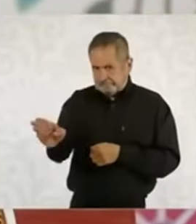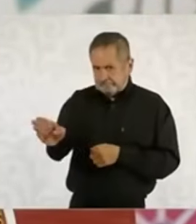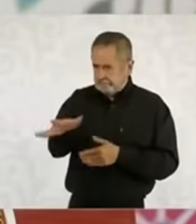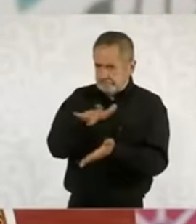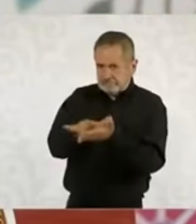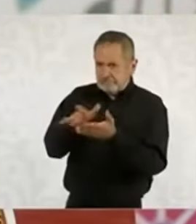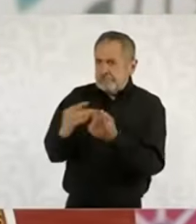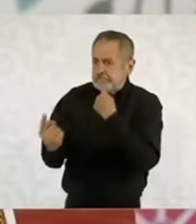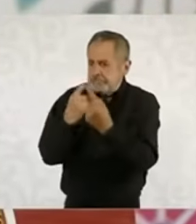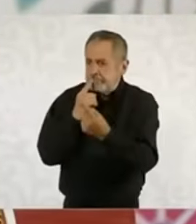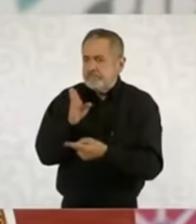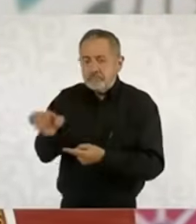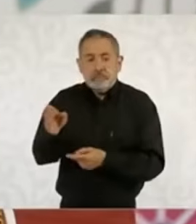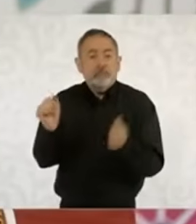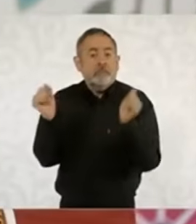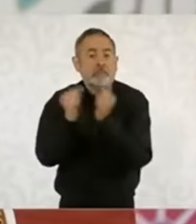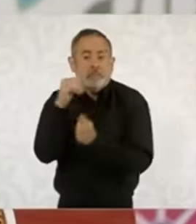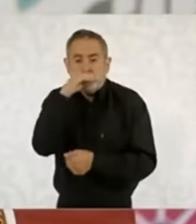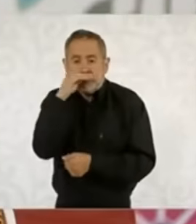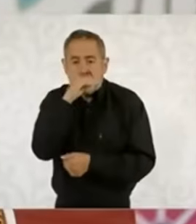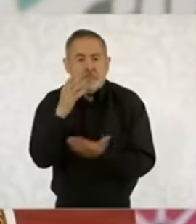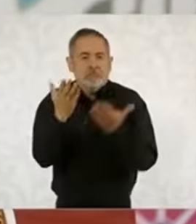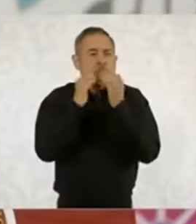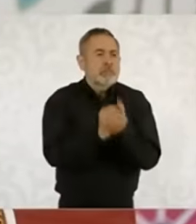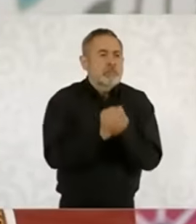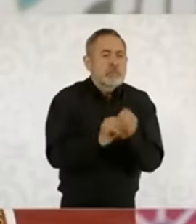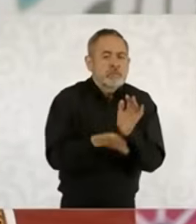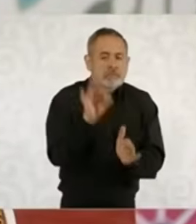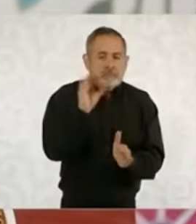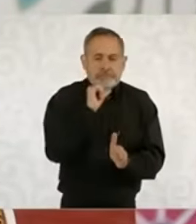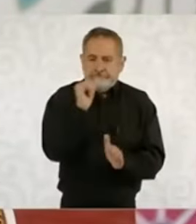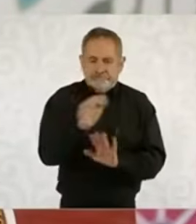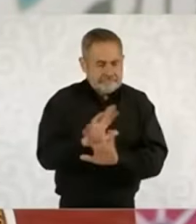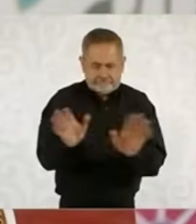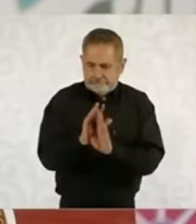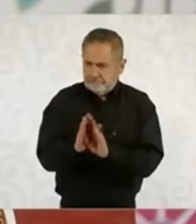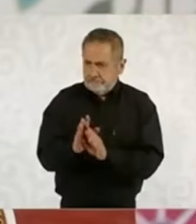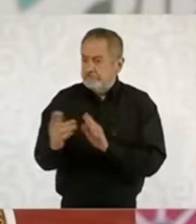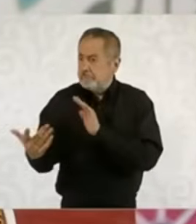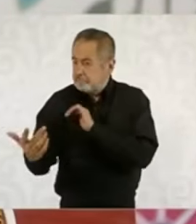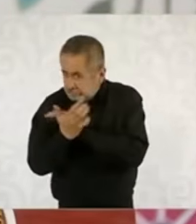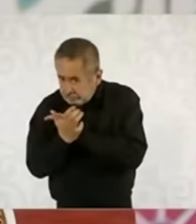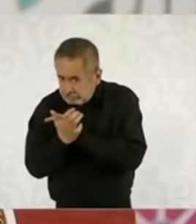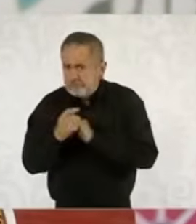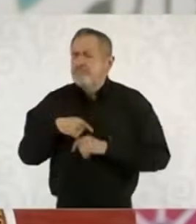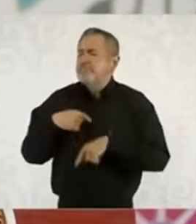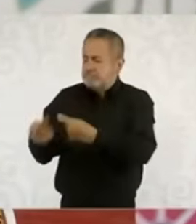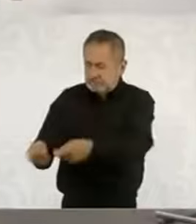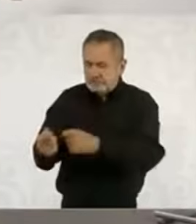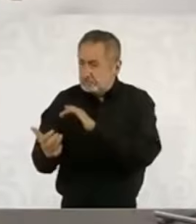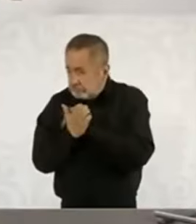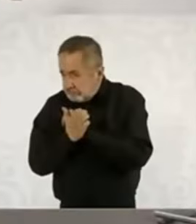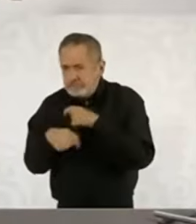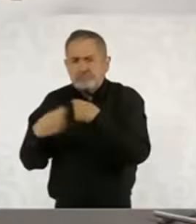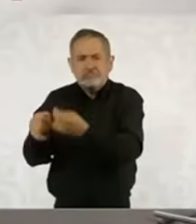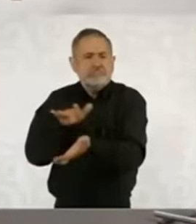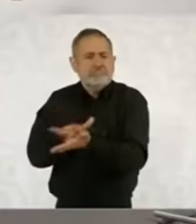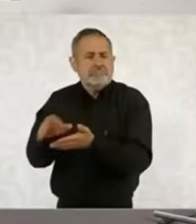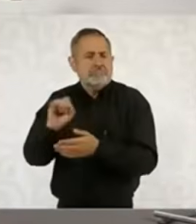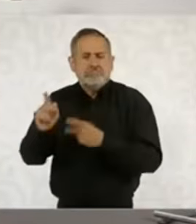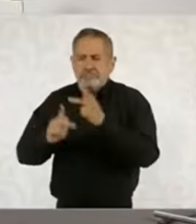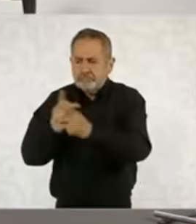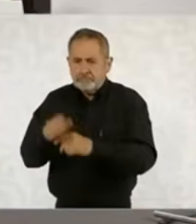son absolutamente gratuitos, no hay sorteos y no hay intermediarios, así es que mucho ojo a nuestras personas acreditadas. Muchísimas gracias.